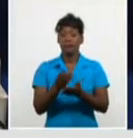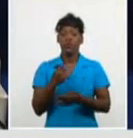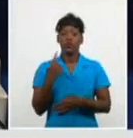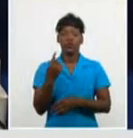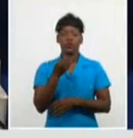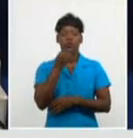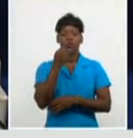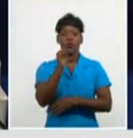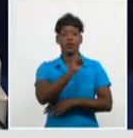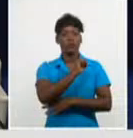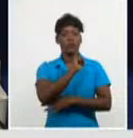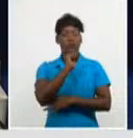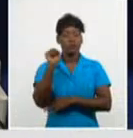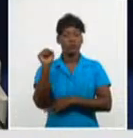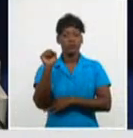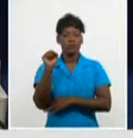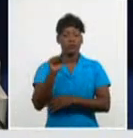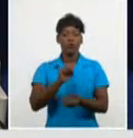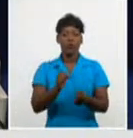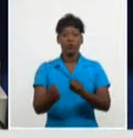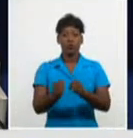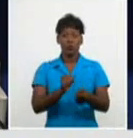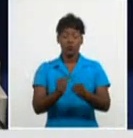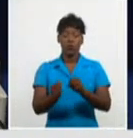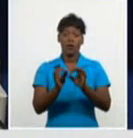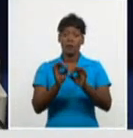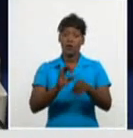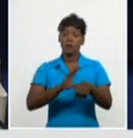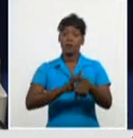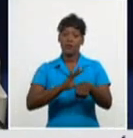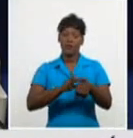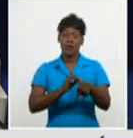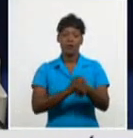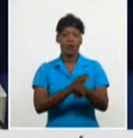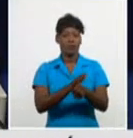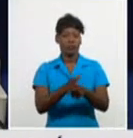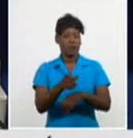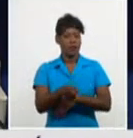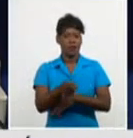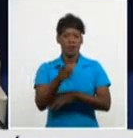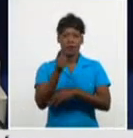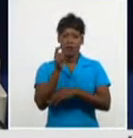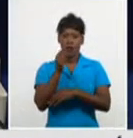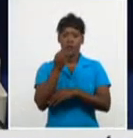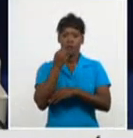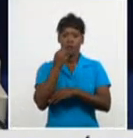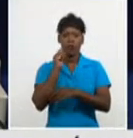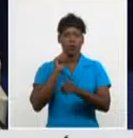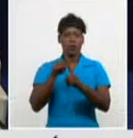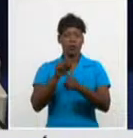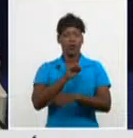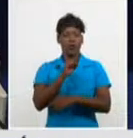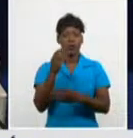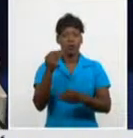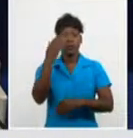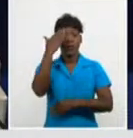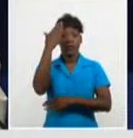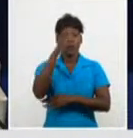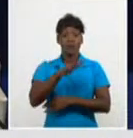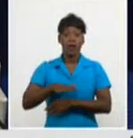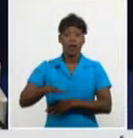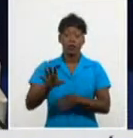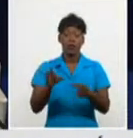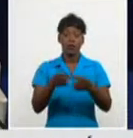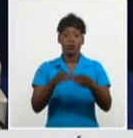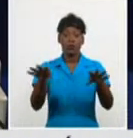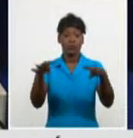que se controle todavía de una forma más rápida la enfermedad en nuestro país. Muchas gracias a ustedes, muchas gracias a